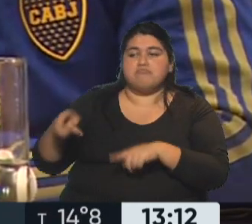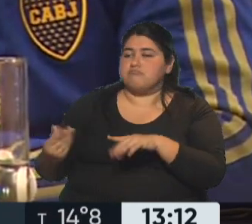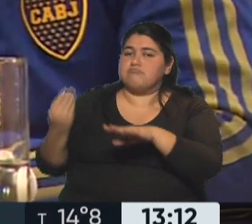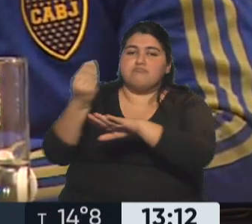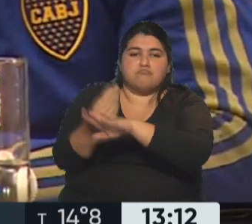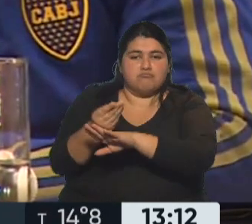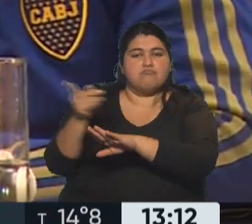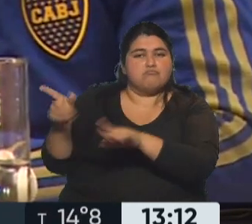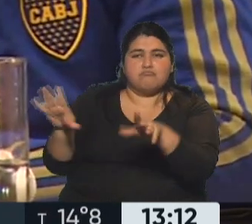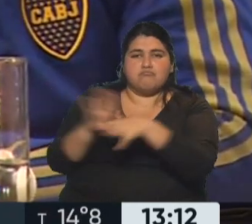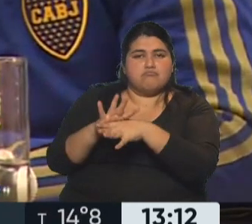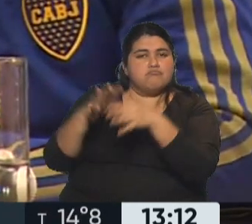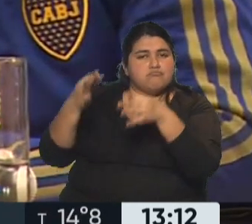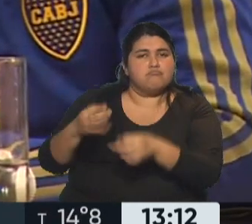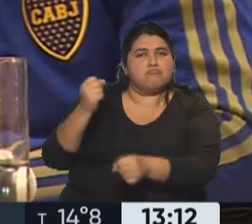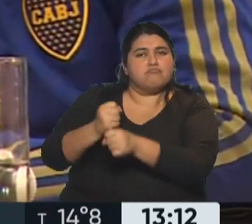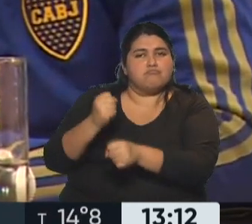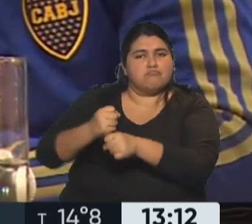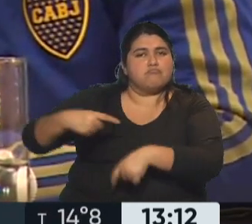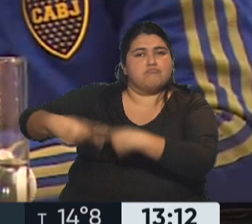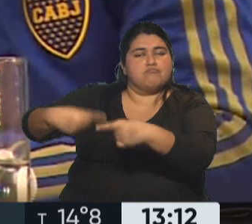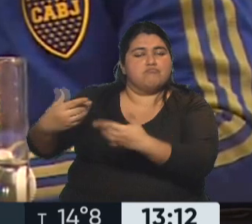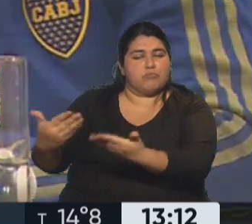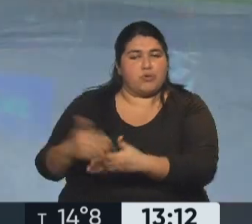todas las características y las propiedades para hacer un gran trabajo.